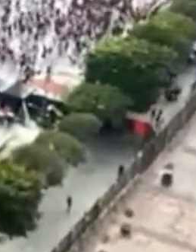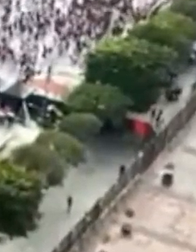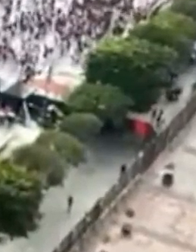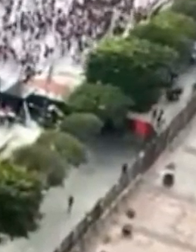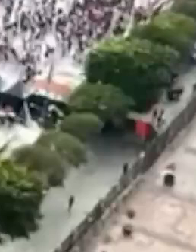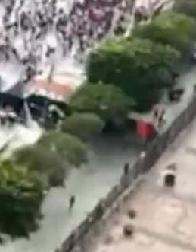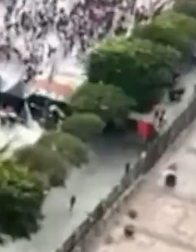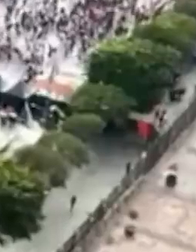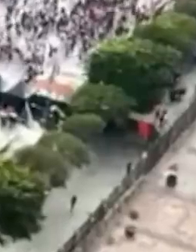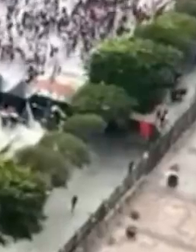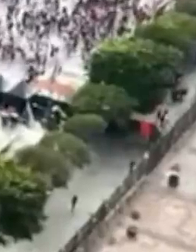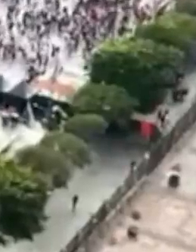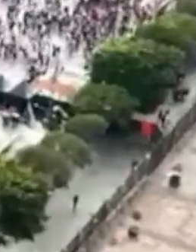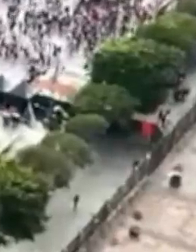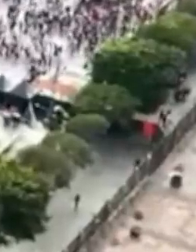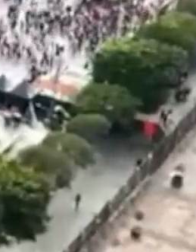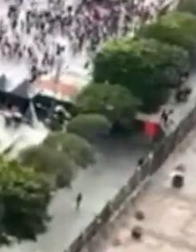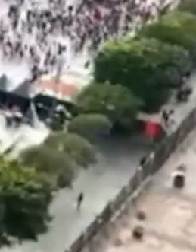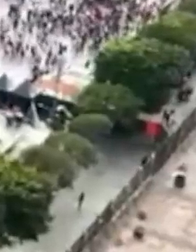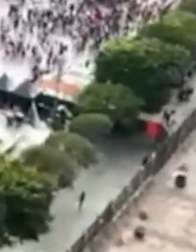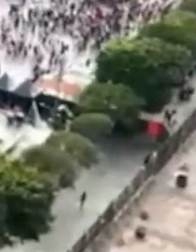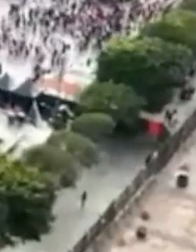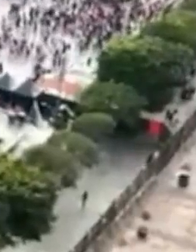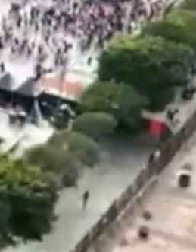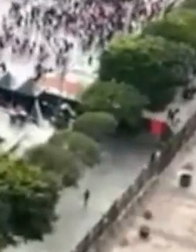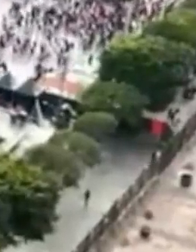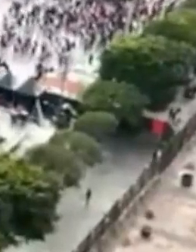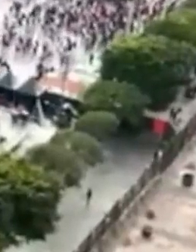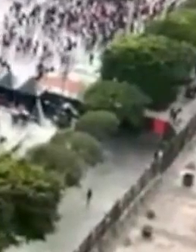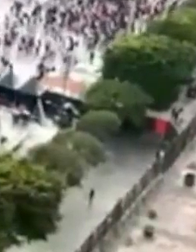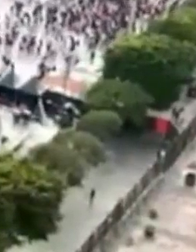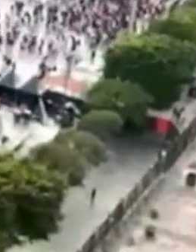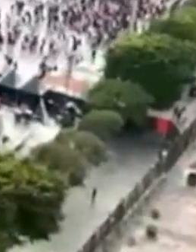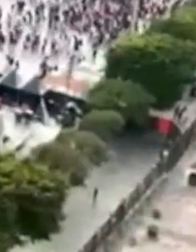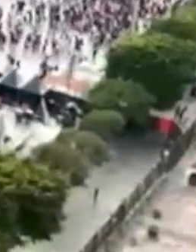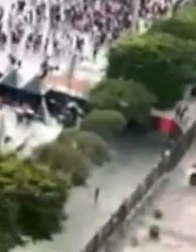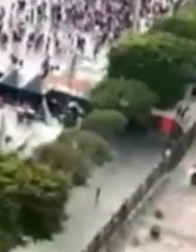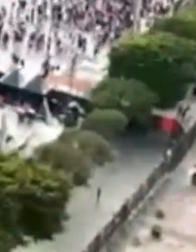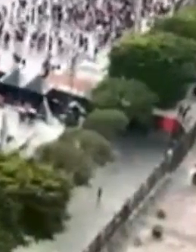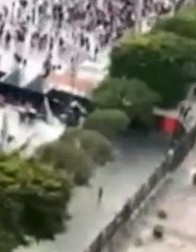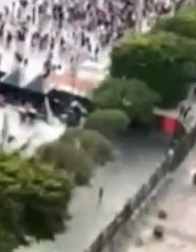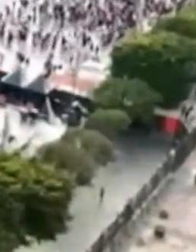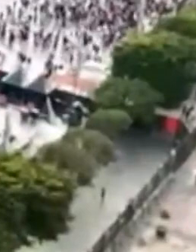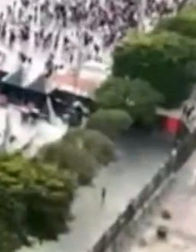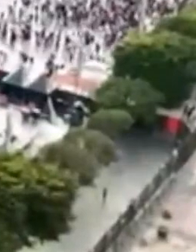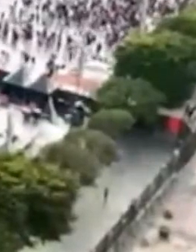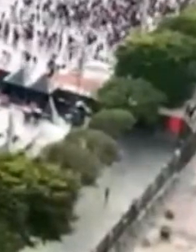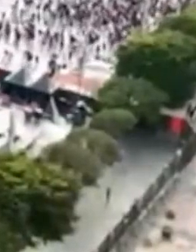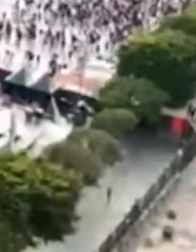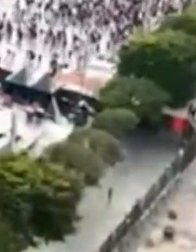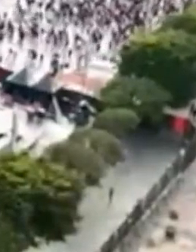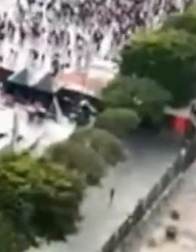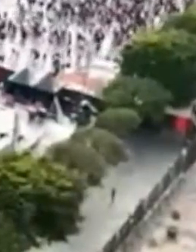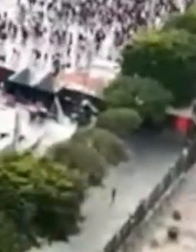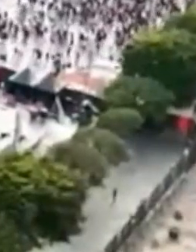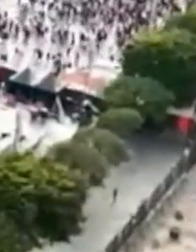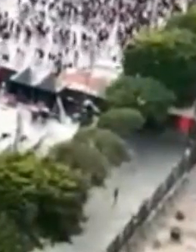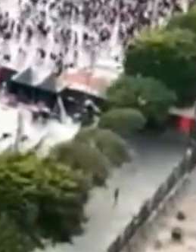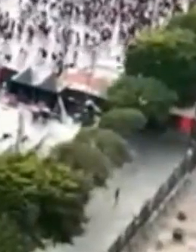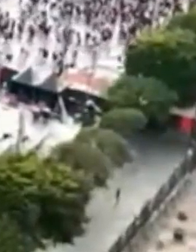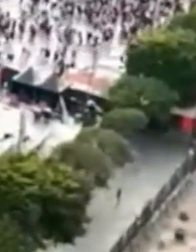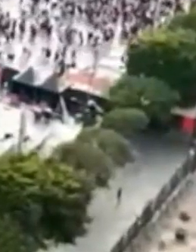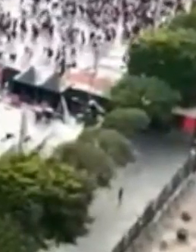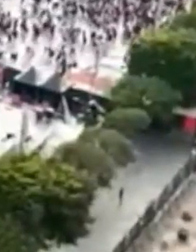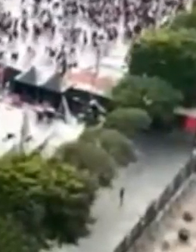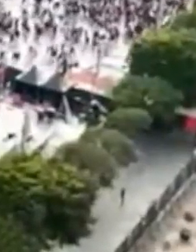mexicanos, establecer ya por fin una agencia espacial, la ciencia, la tecnología, algo que a